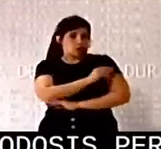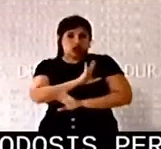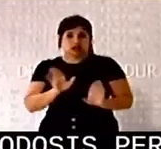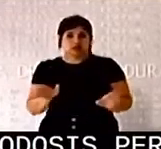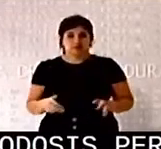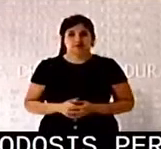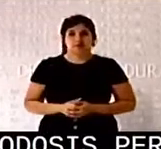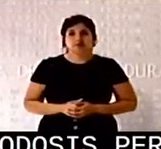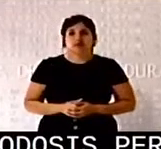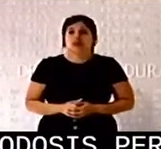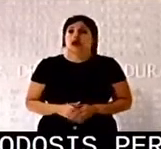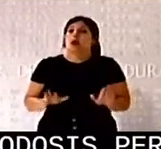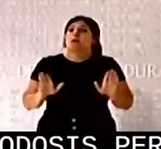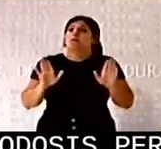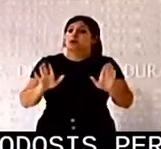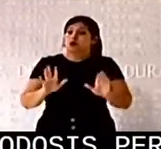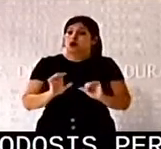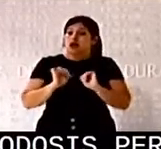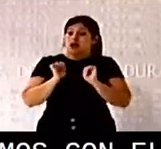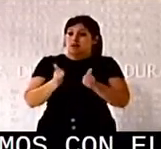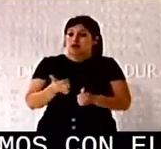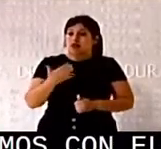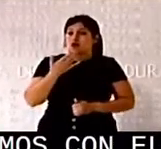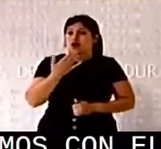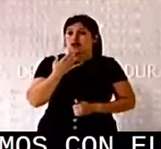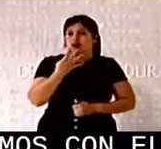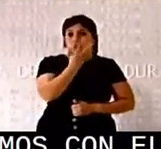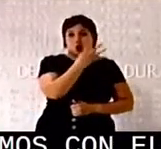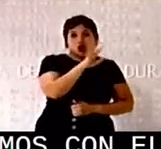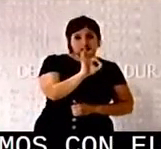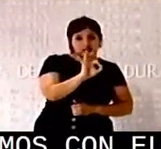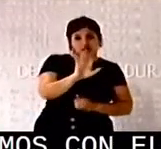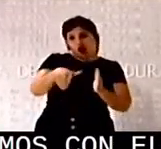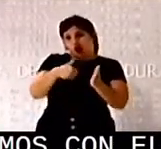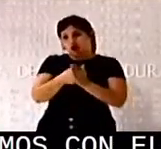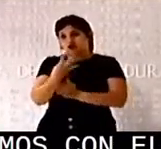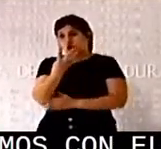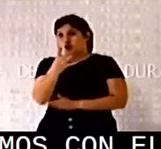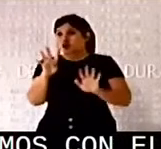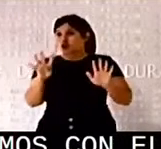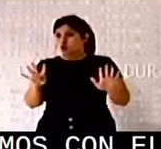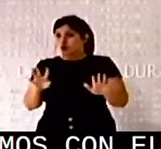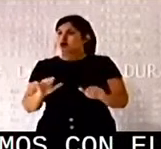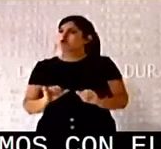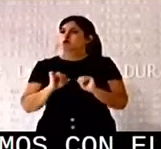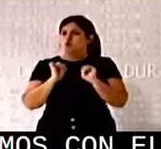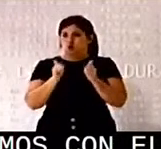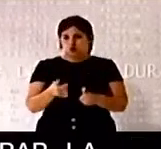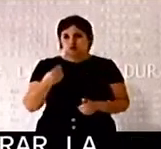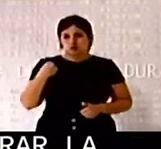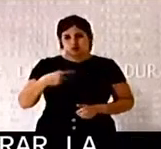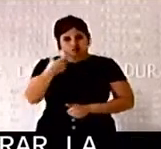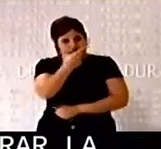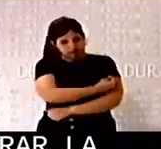particularidad, en cuanto empecemos con el grupo de los 40-49, se empezará a administrar la vacuna.